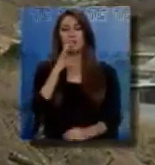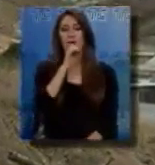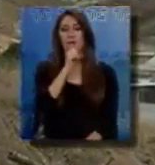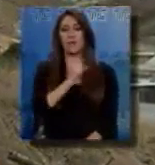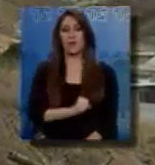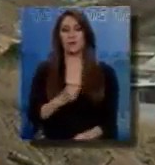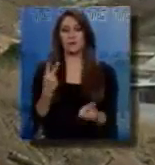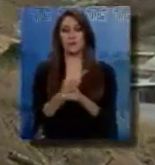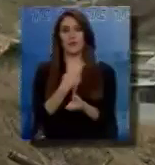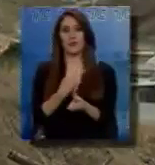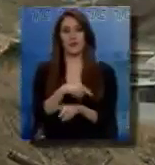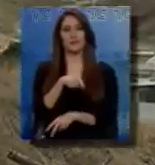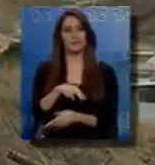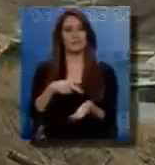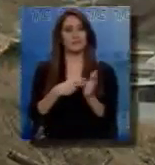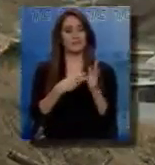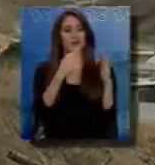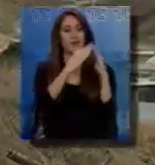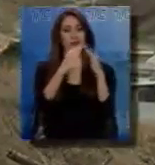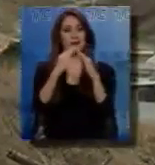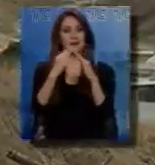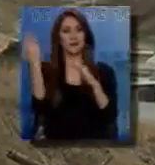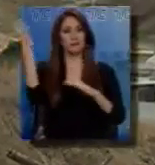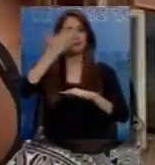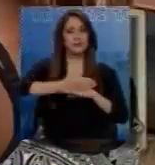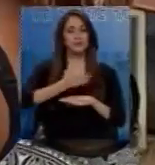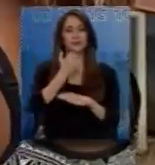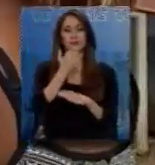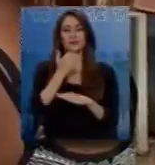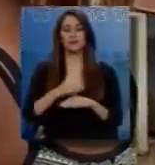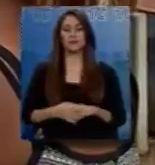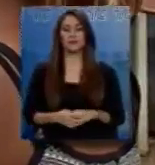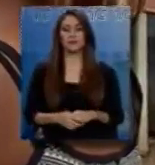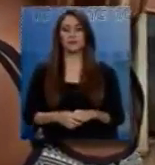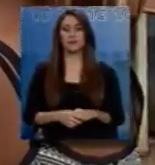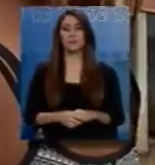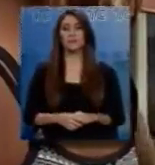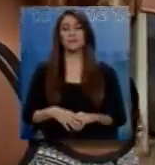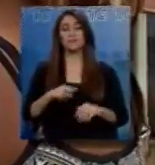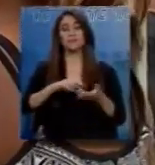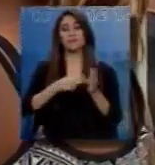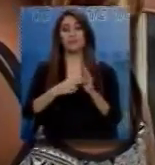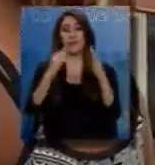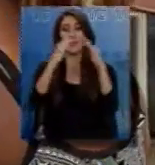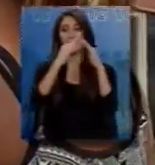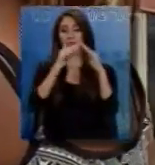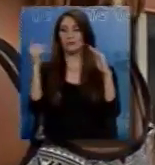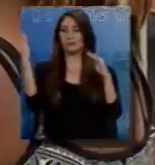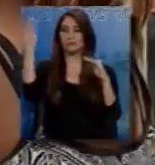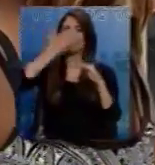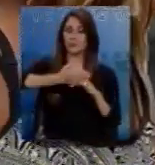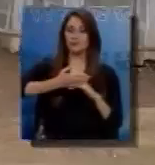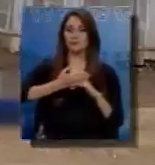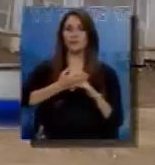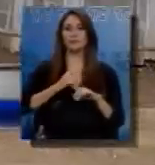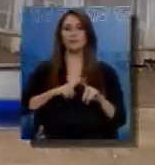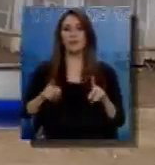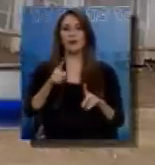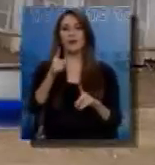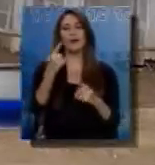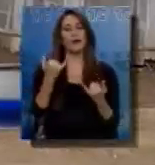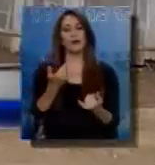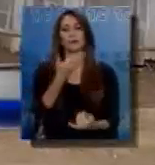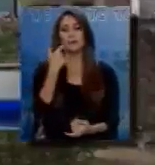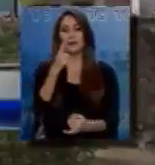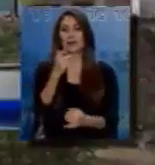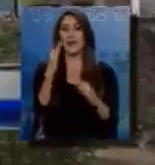el peligro que representaba para las viviendas aledañas. Esperaron una desgracia muerto para siempre actuar, mientras no actúan. Esta vivienda de